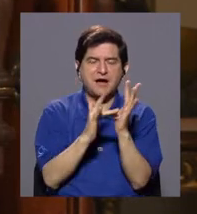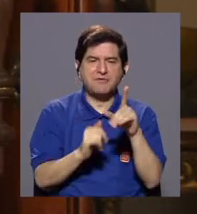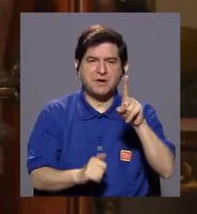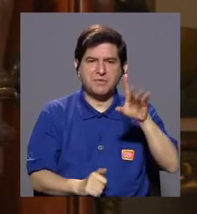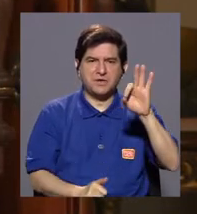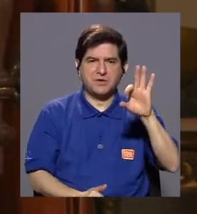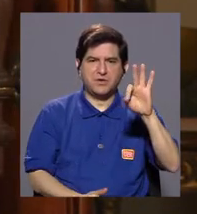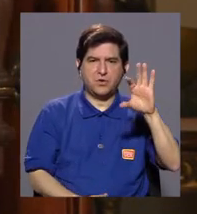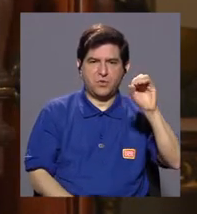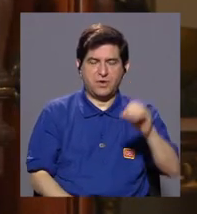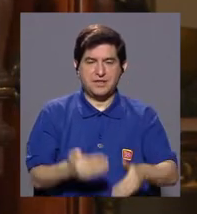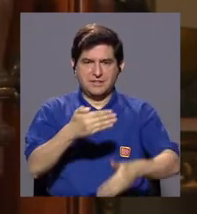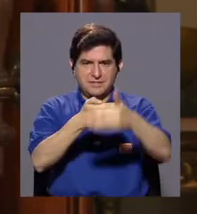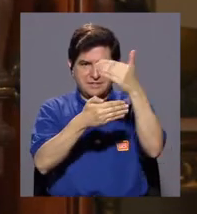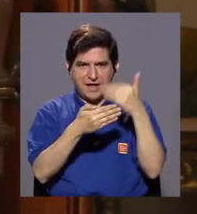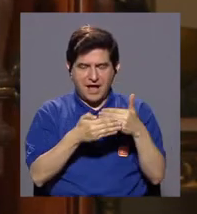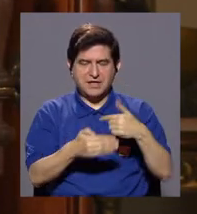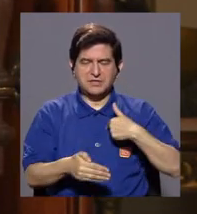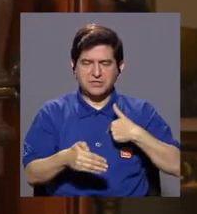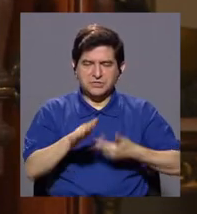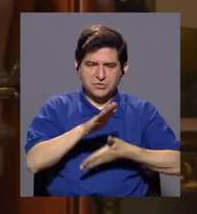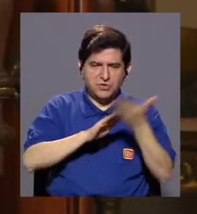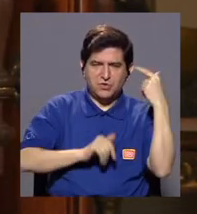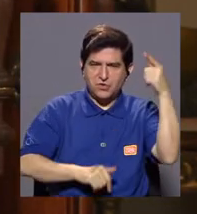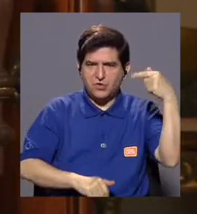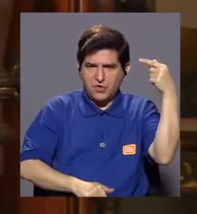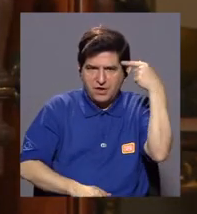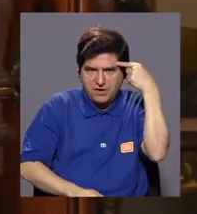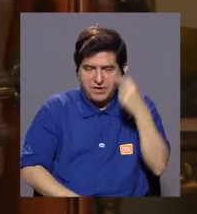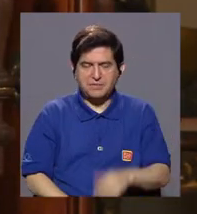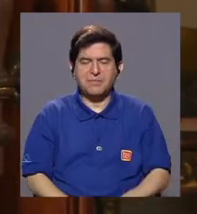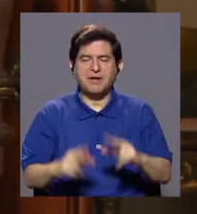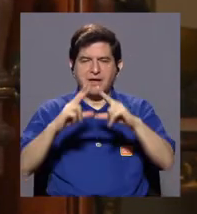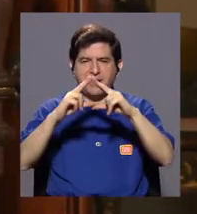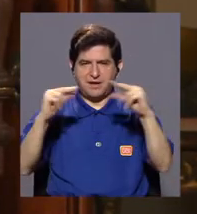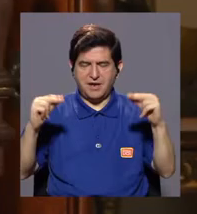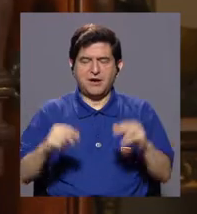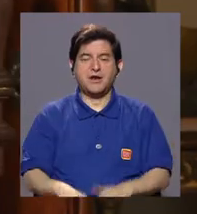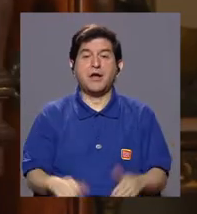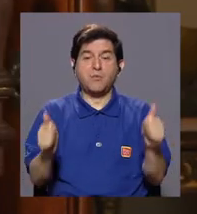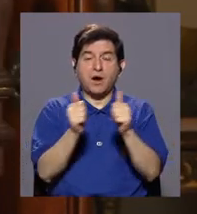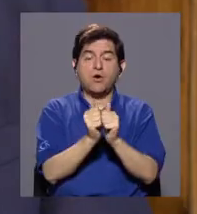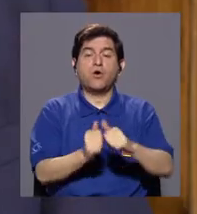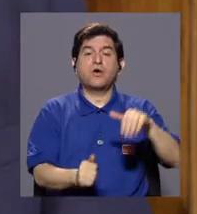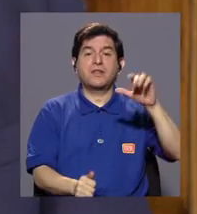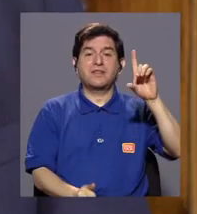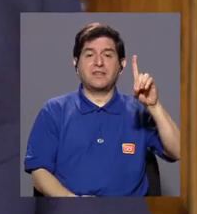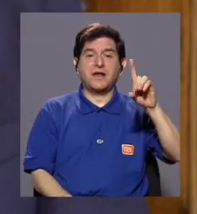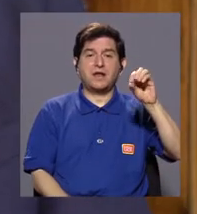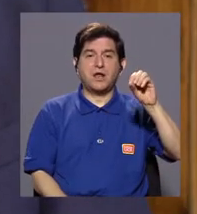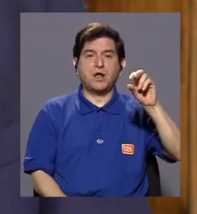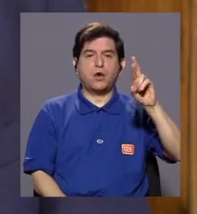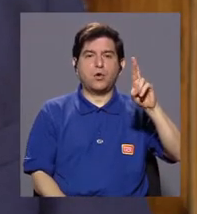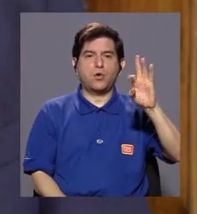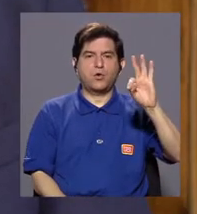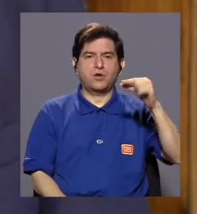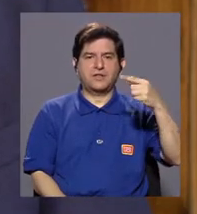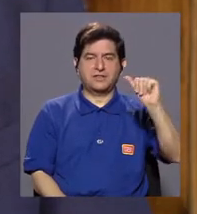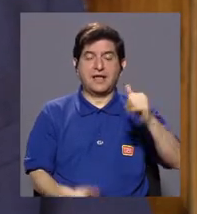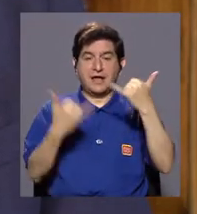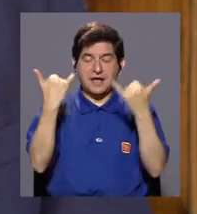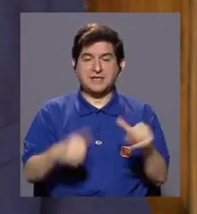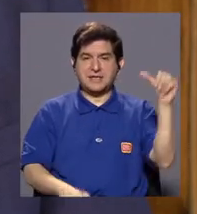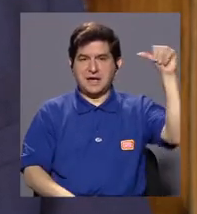de 1990, antes de salir yo de mi gobierno, es en Nicaragua, con Daniel Ortega, cuando ya había perdido las